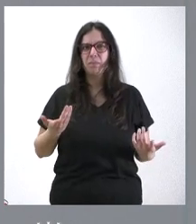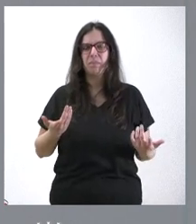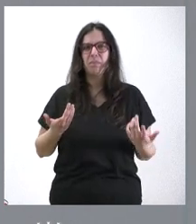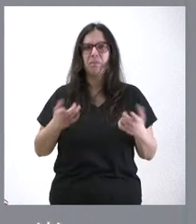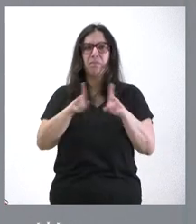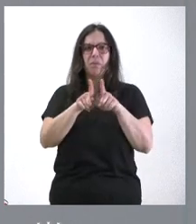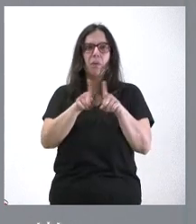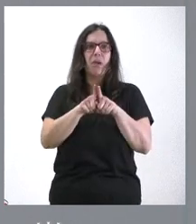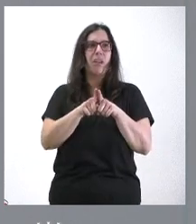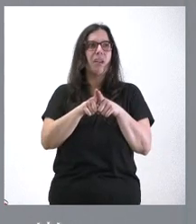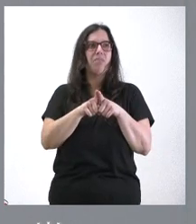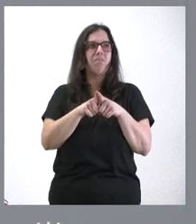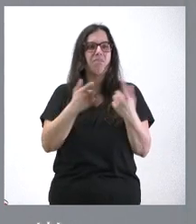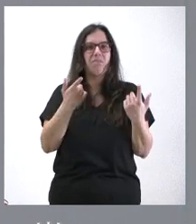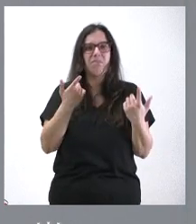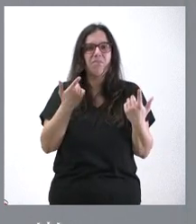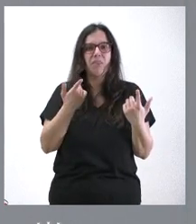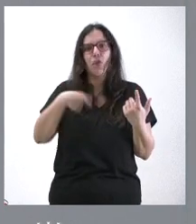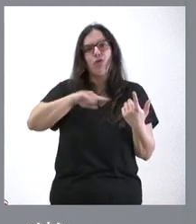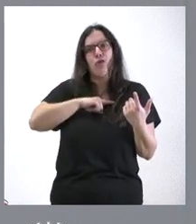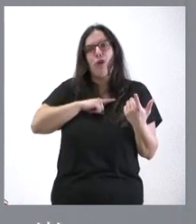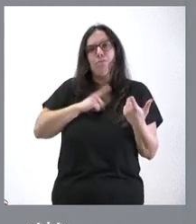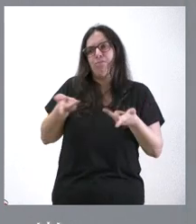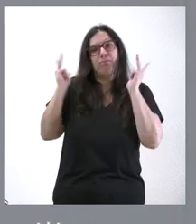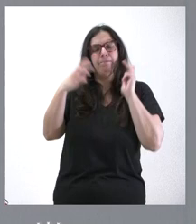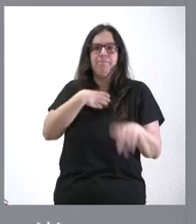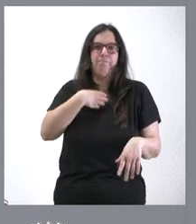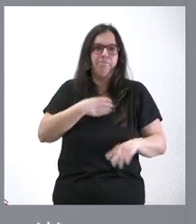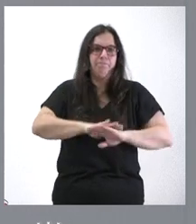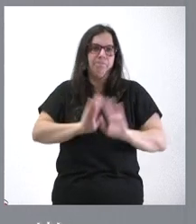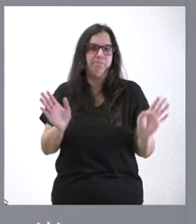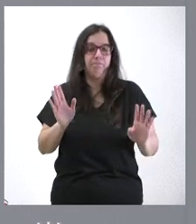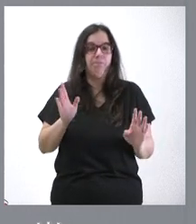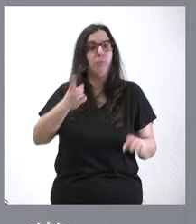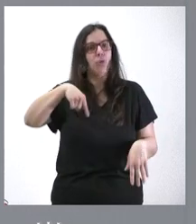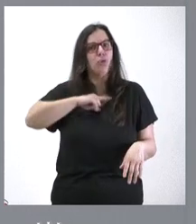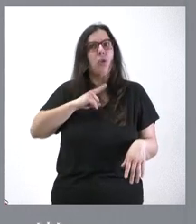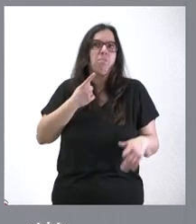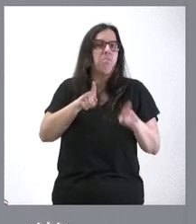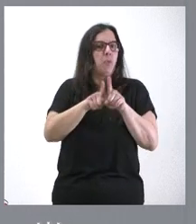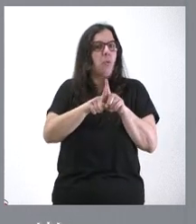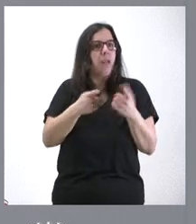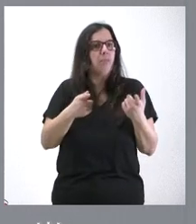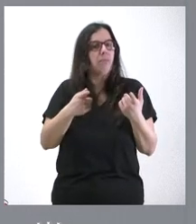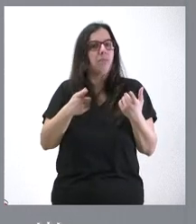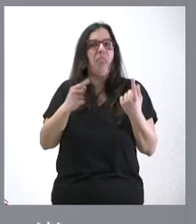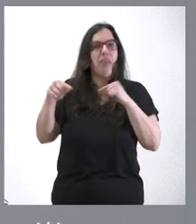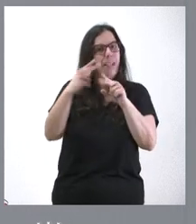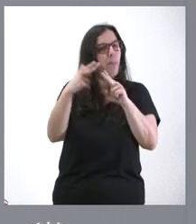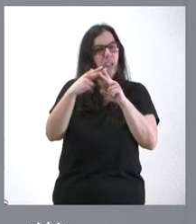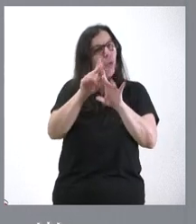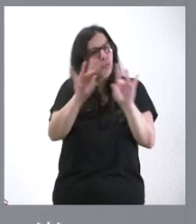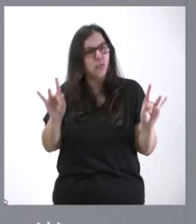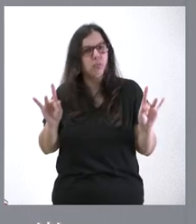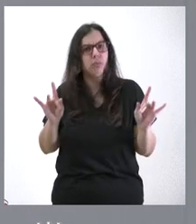eh ofensa que nosotros no podemos permitir nosotros como les digo podemos entrar al debate político